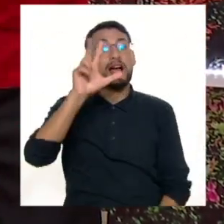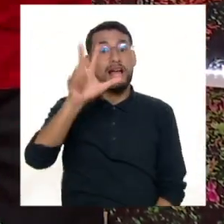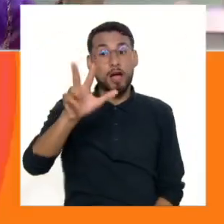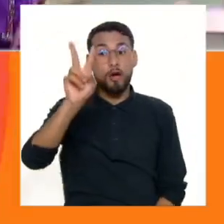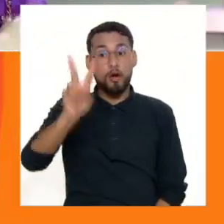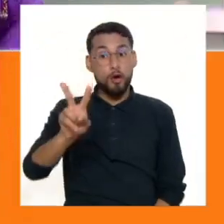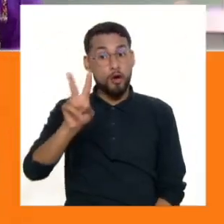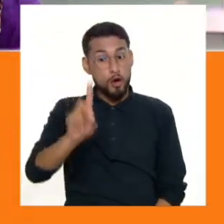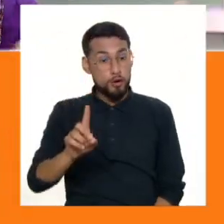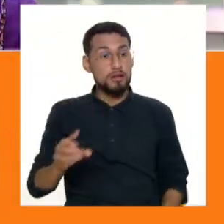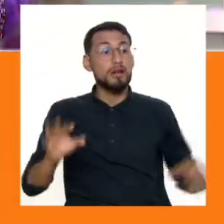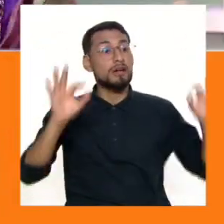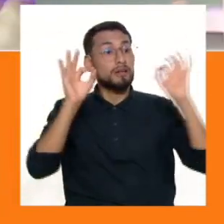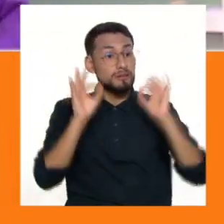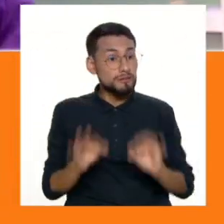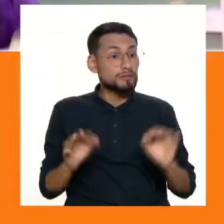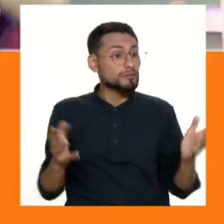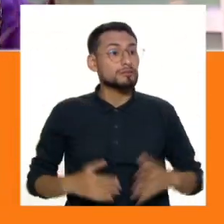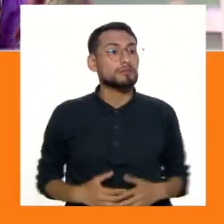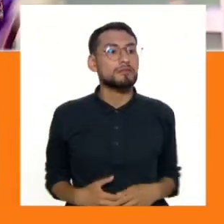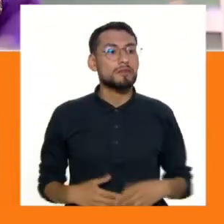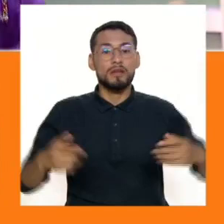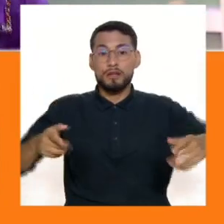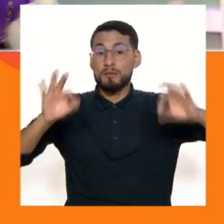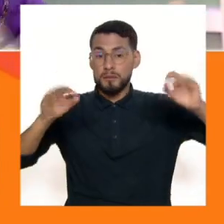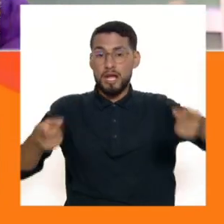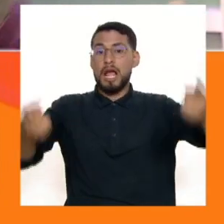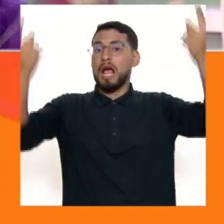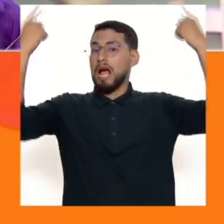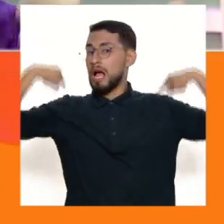3, 2, 1, ahora el mismo movimiento lo realizamos hacia atrás.